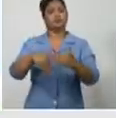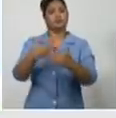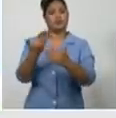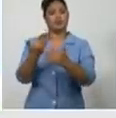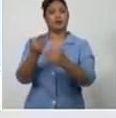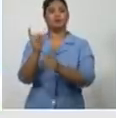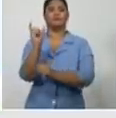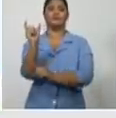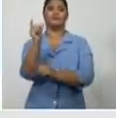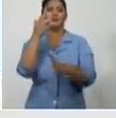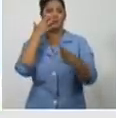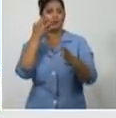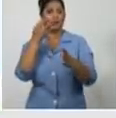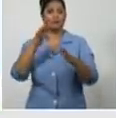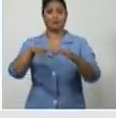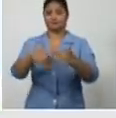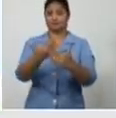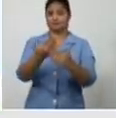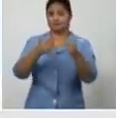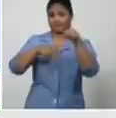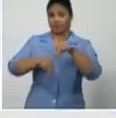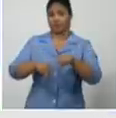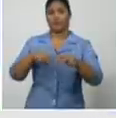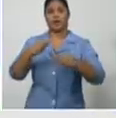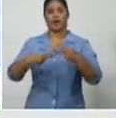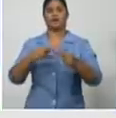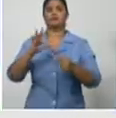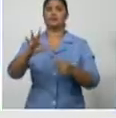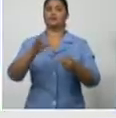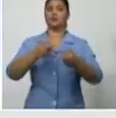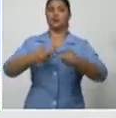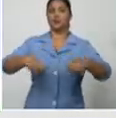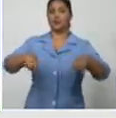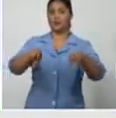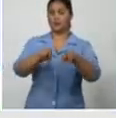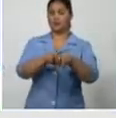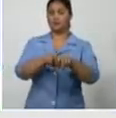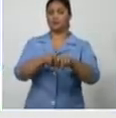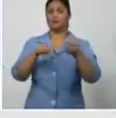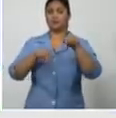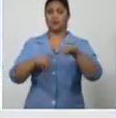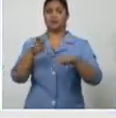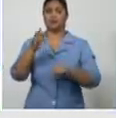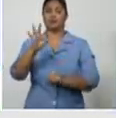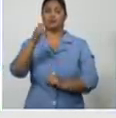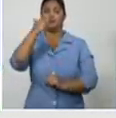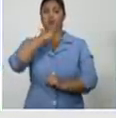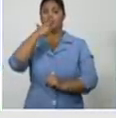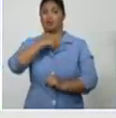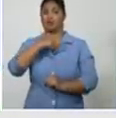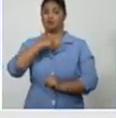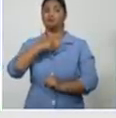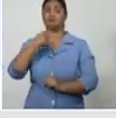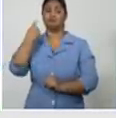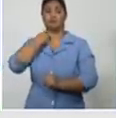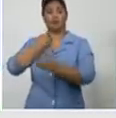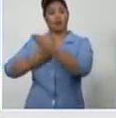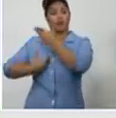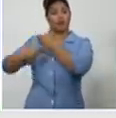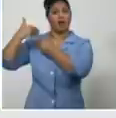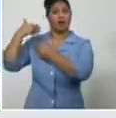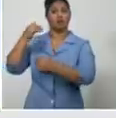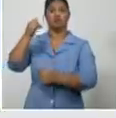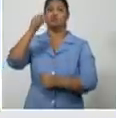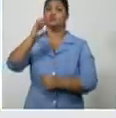nuestro 8º Congreso del Partido Comunista de Cuba. Y este 18 de abril, hace ya 60 años, se batían en las arenas de